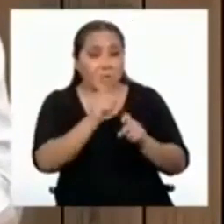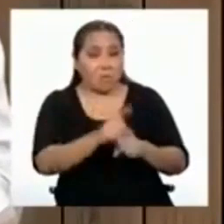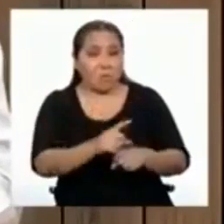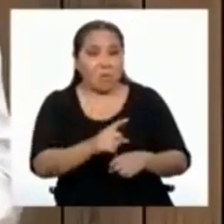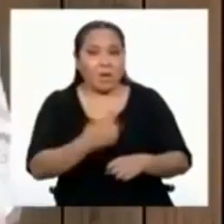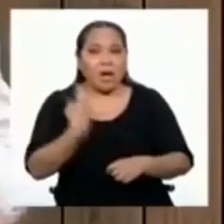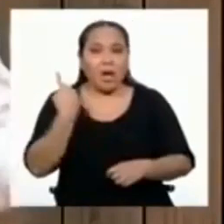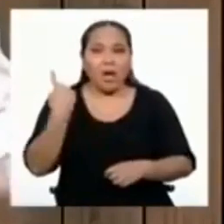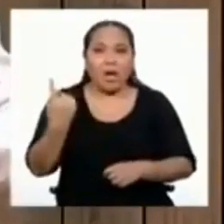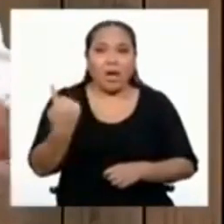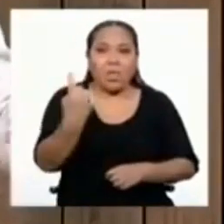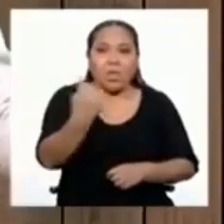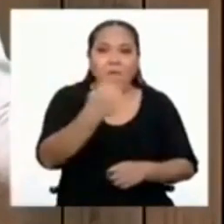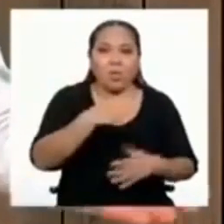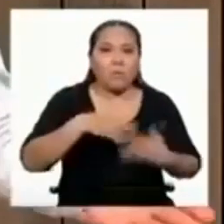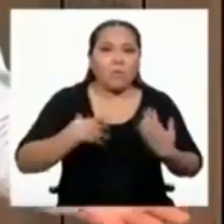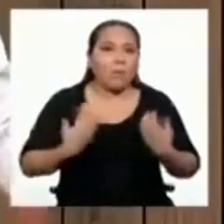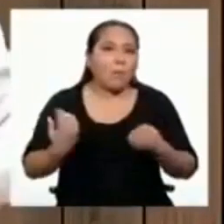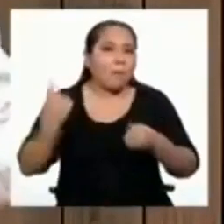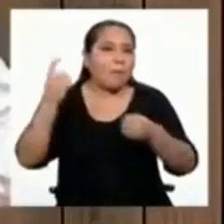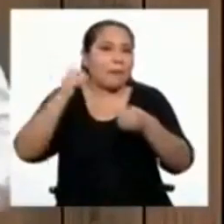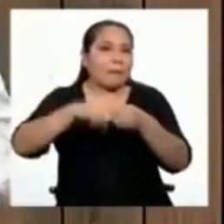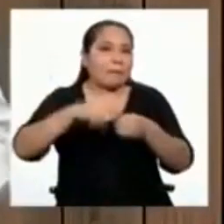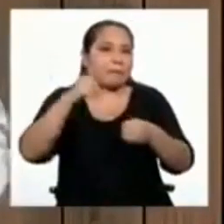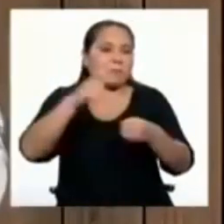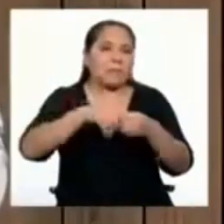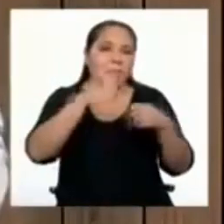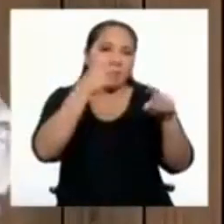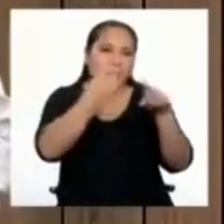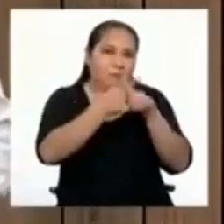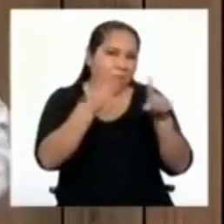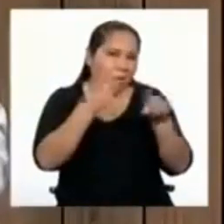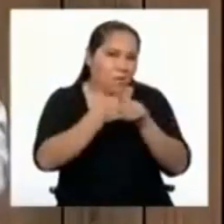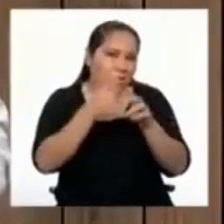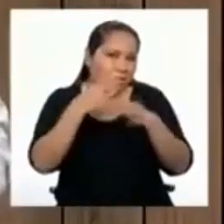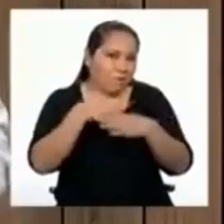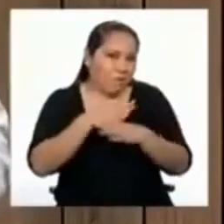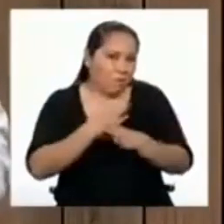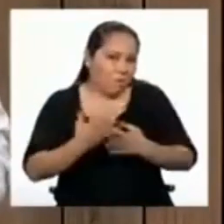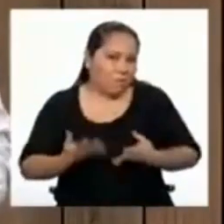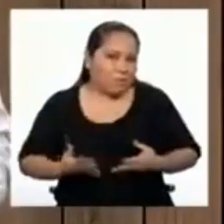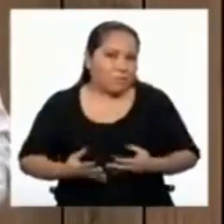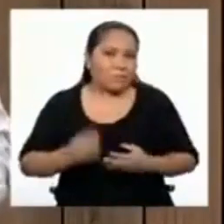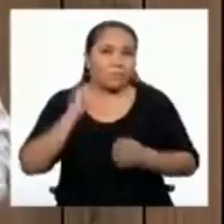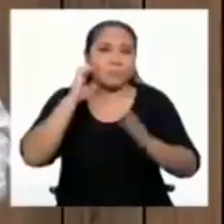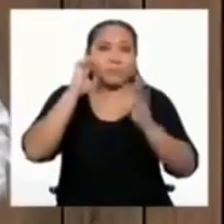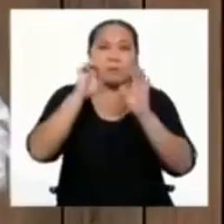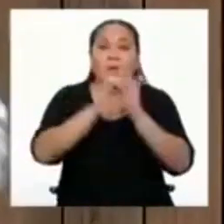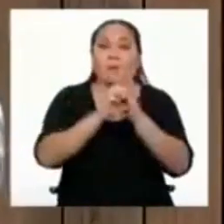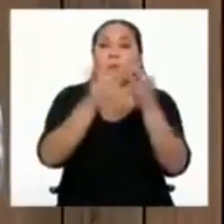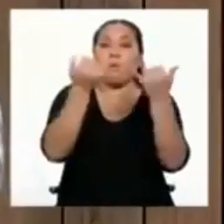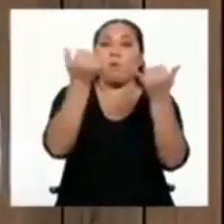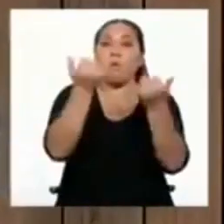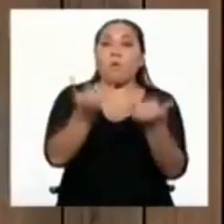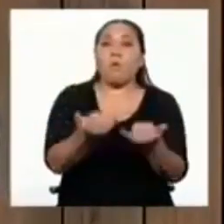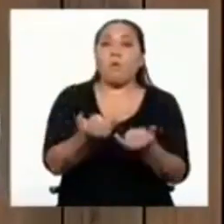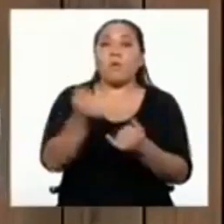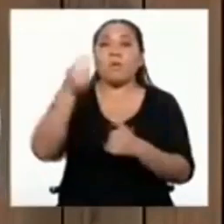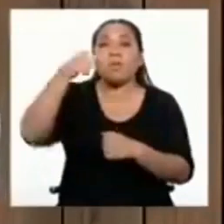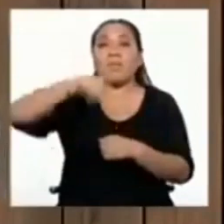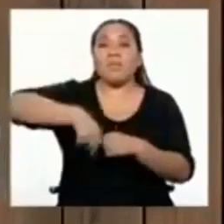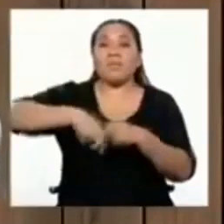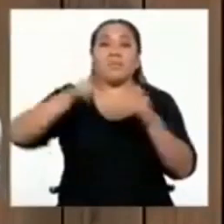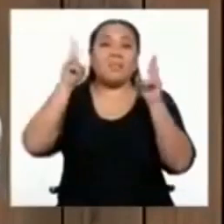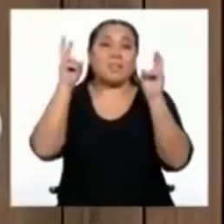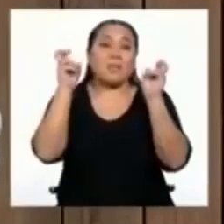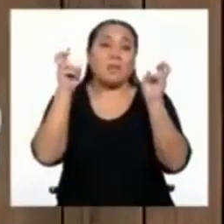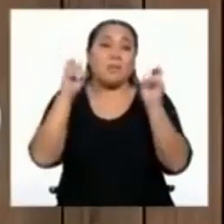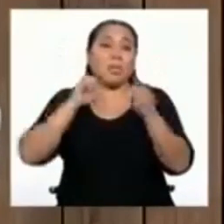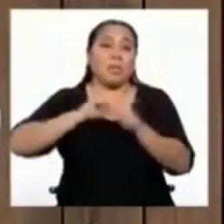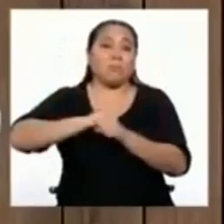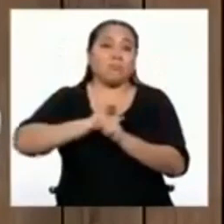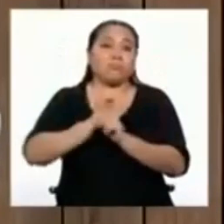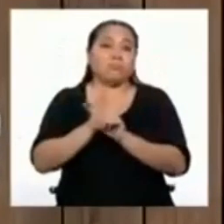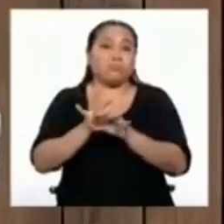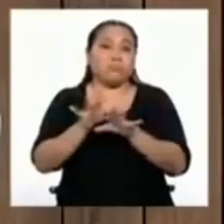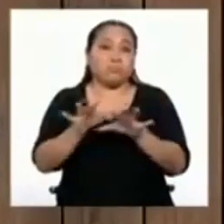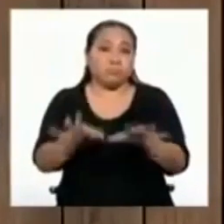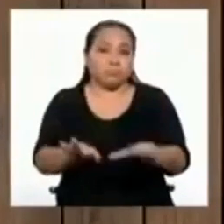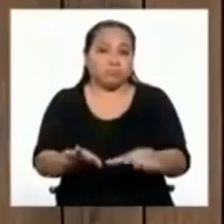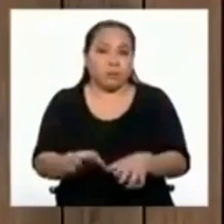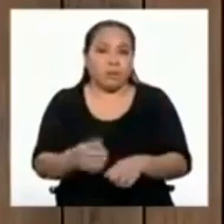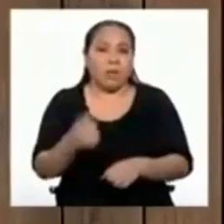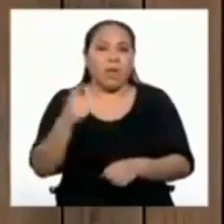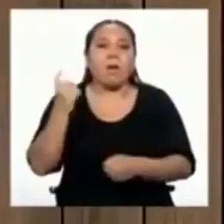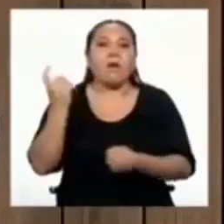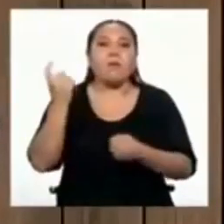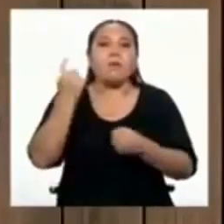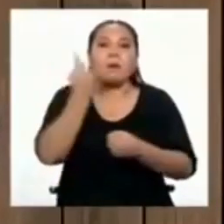podemos participar en diversas formas. Por ejemplo, hoy en día, con todo este tema del coronavirus, la